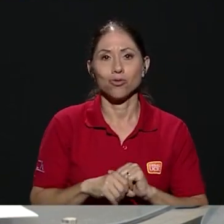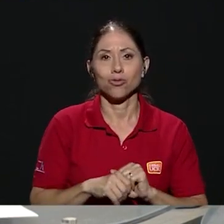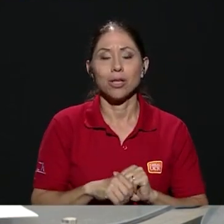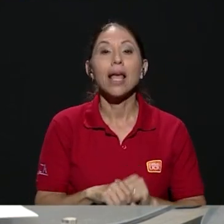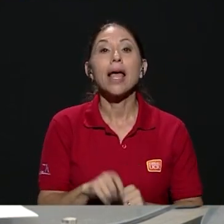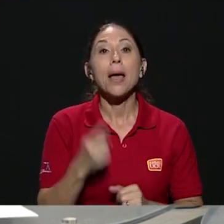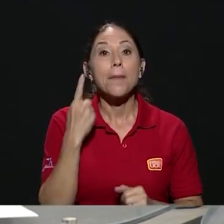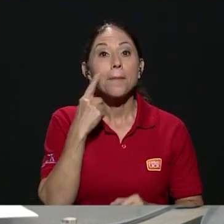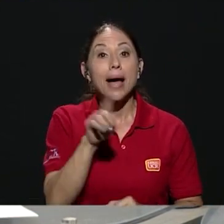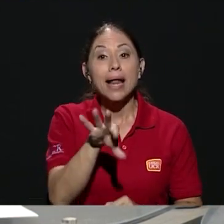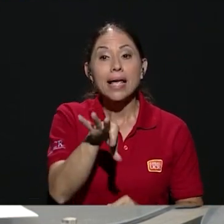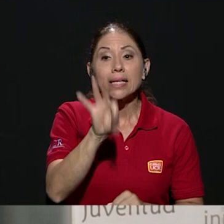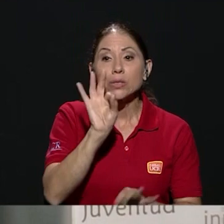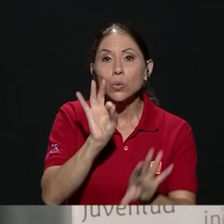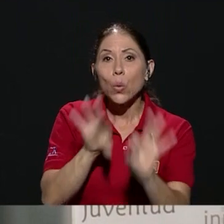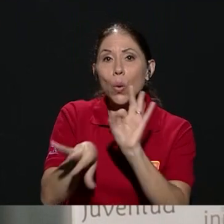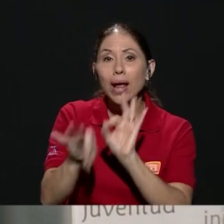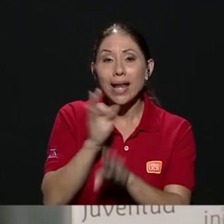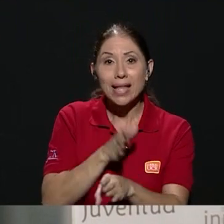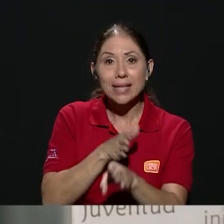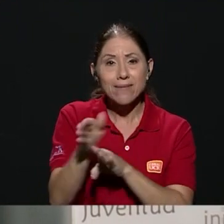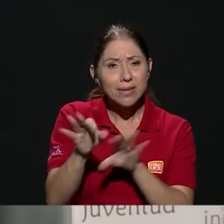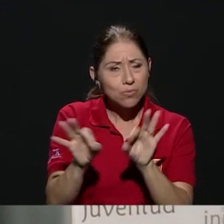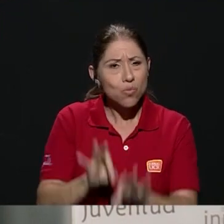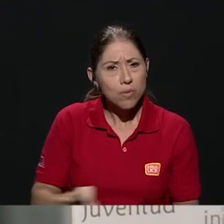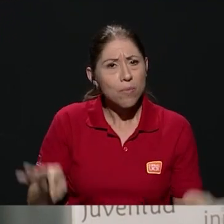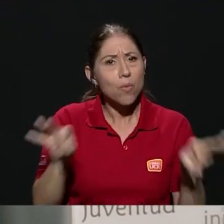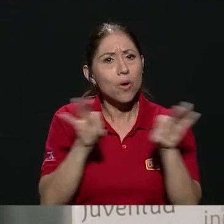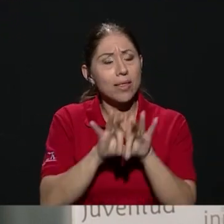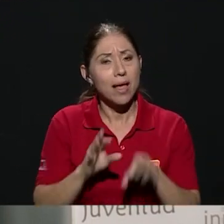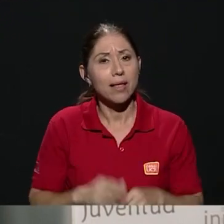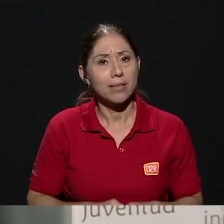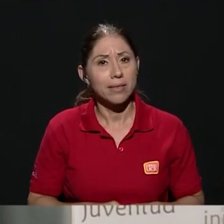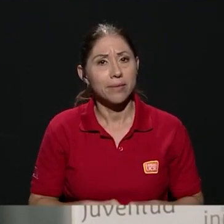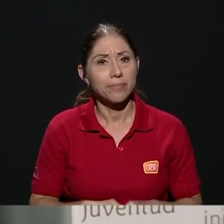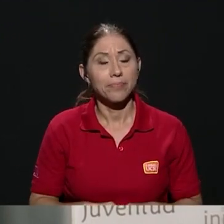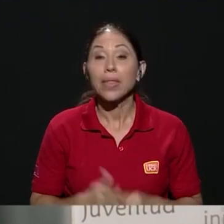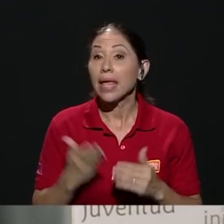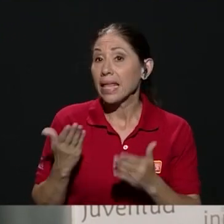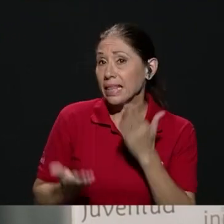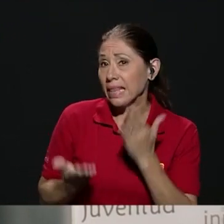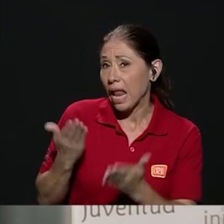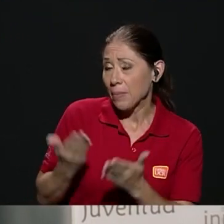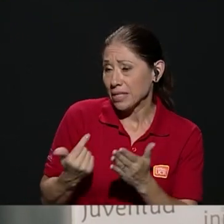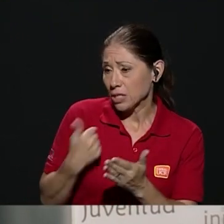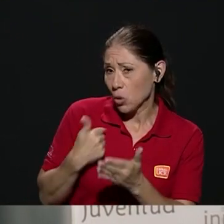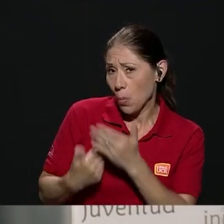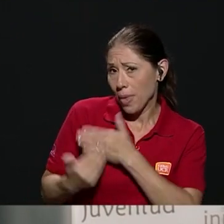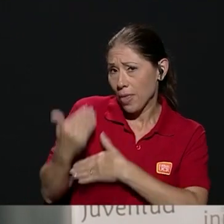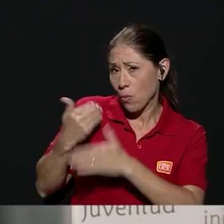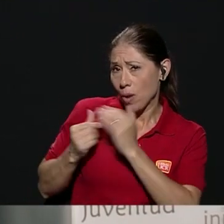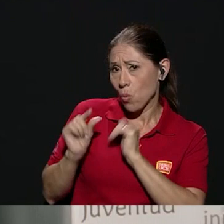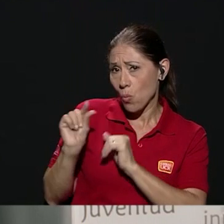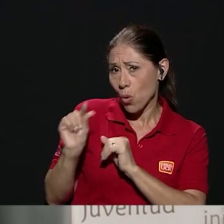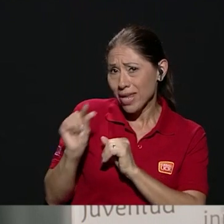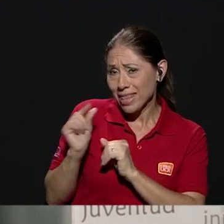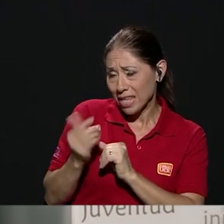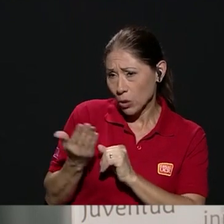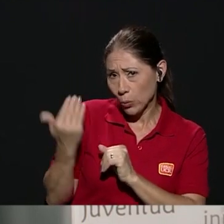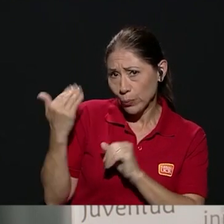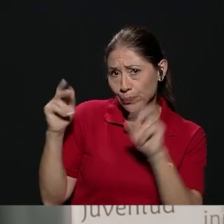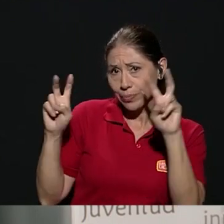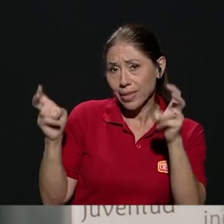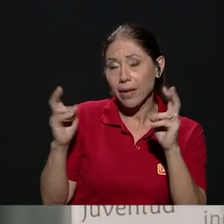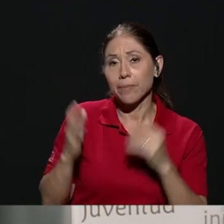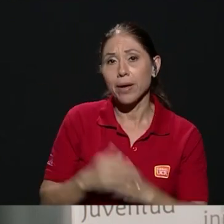imagino que es muy importante en esa vía. Tal vez aquí, Maribel, devolviéndome un poquitito,